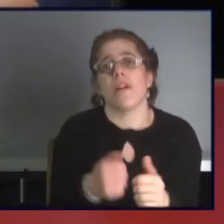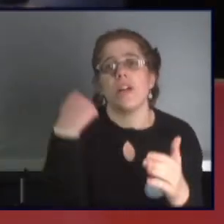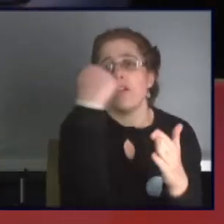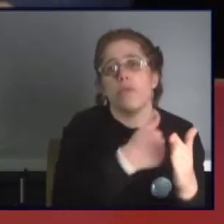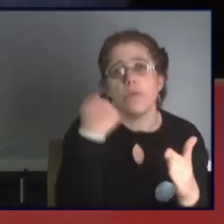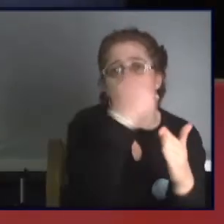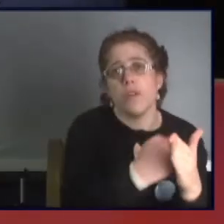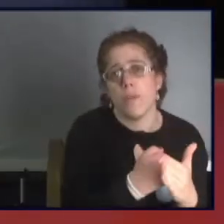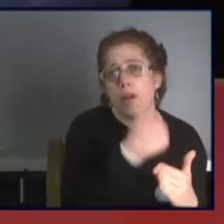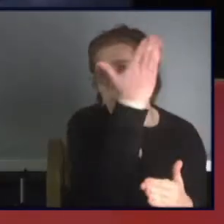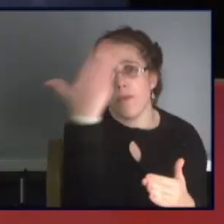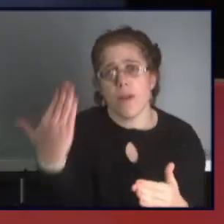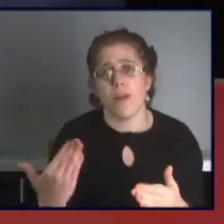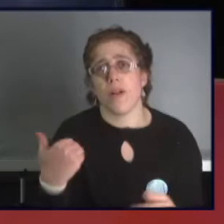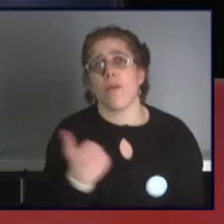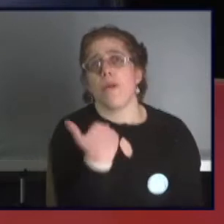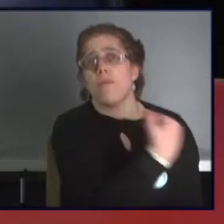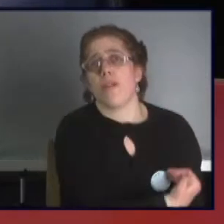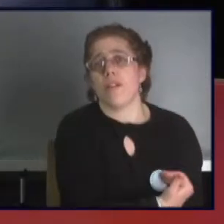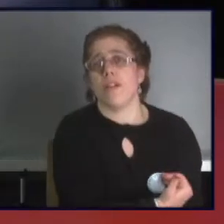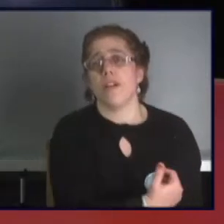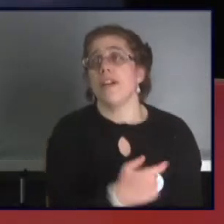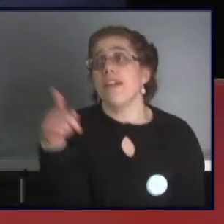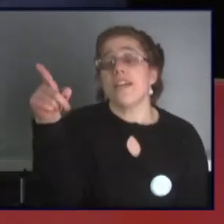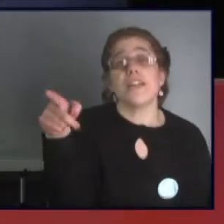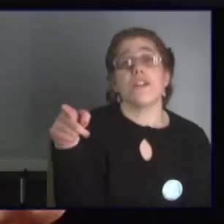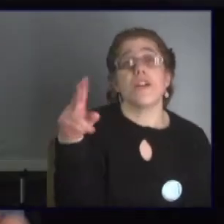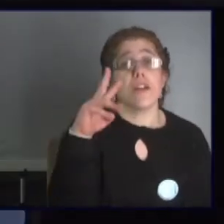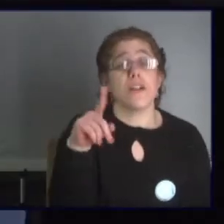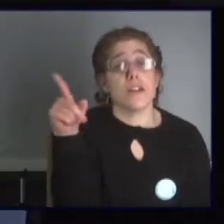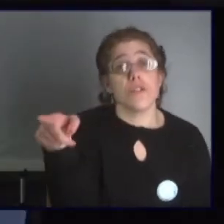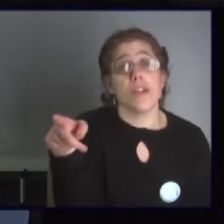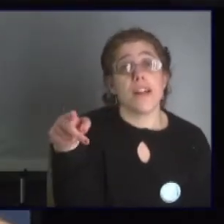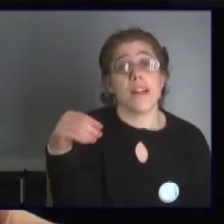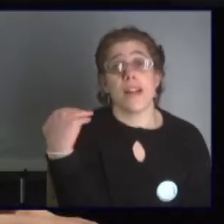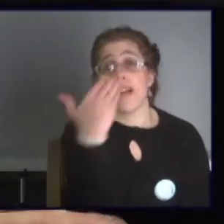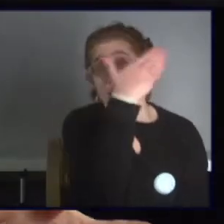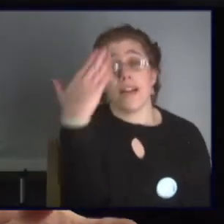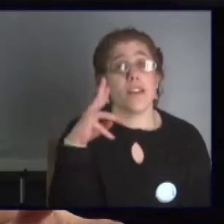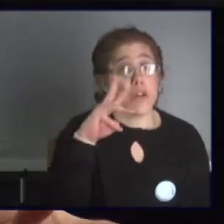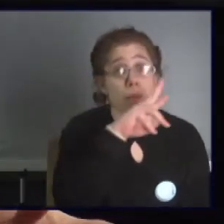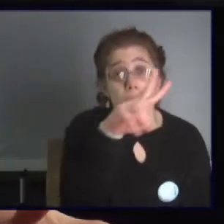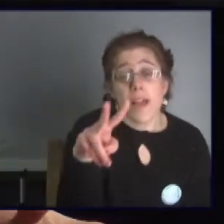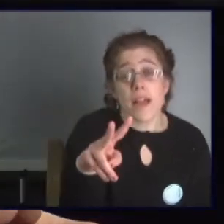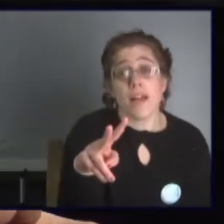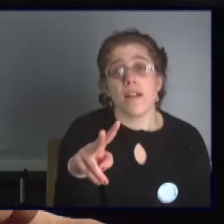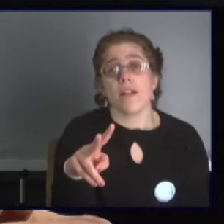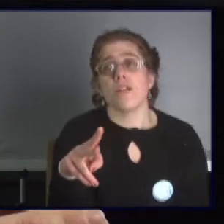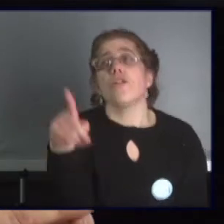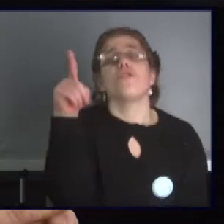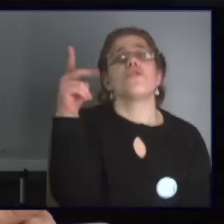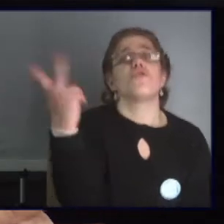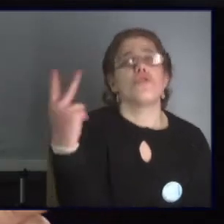trabajadores y los vecinos en cada lugar y eso la gente lo ve eso es un aspecto después nosotros también hemos